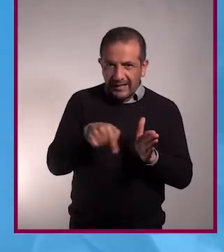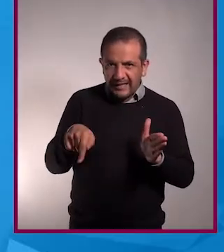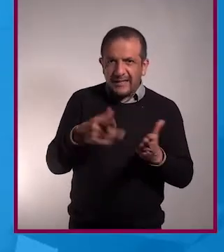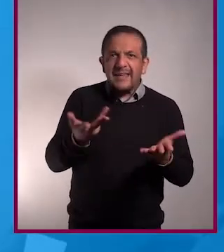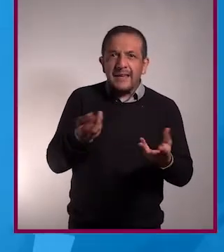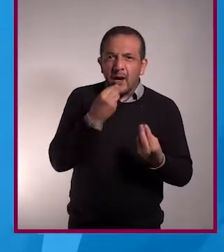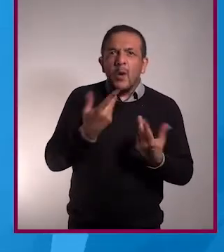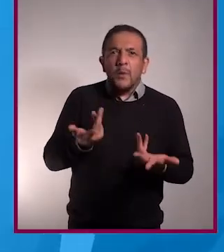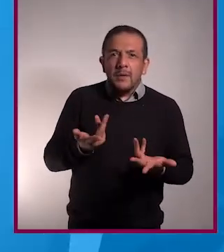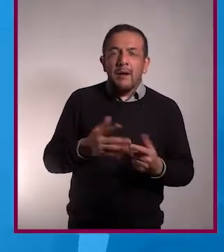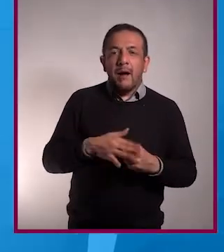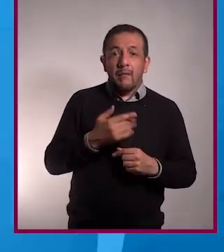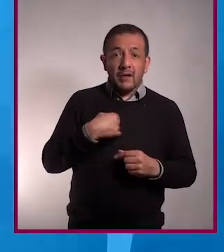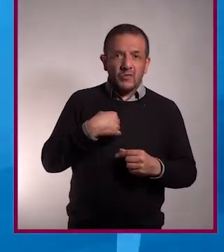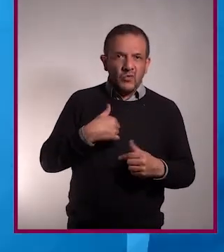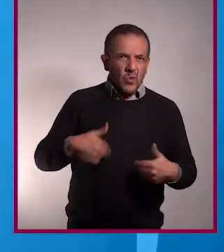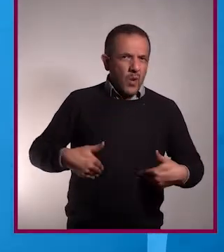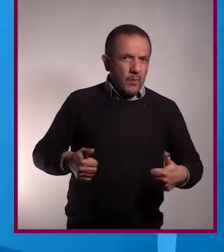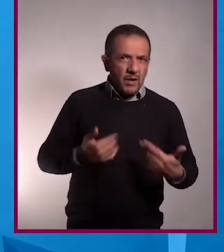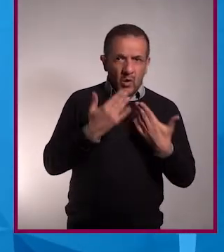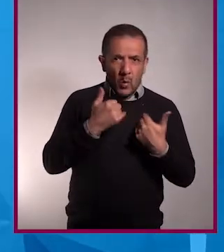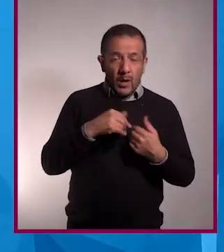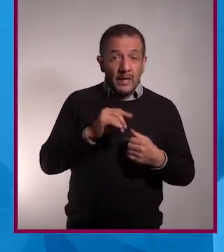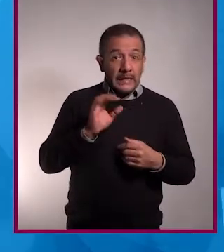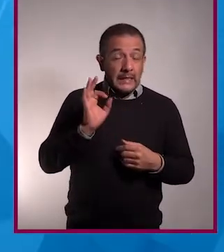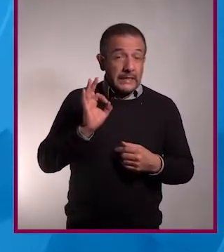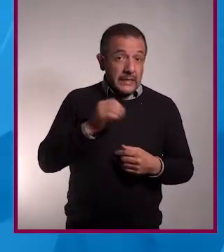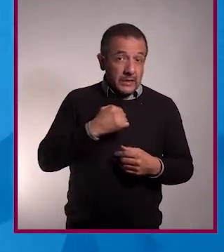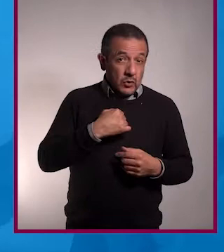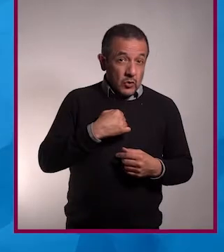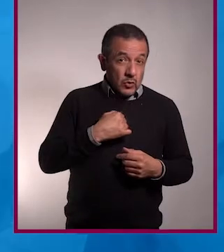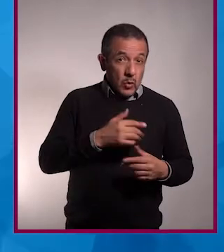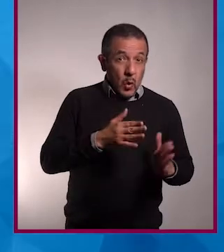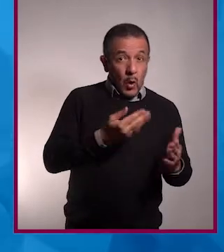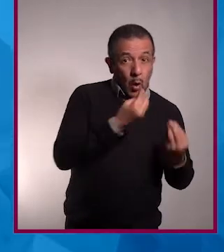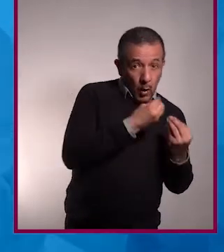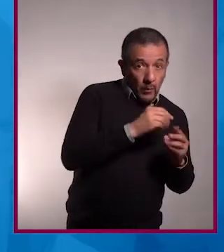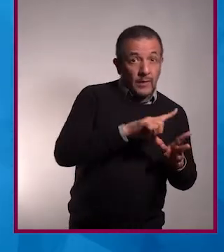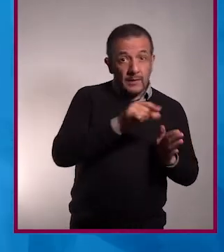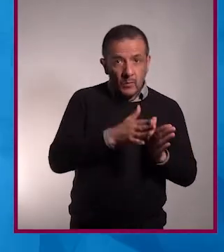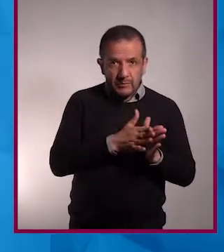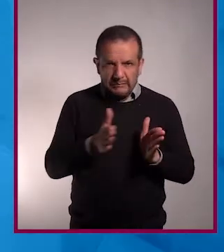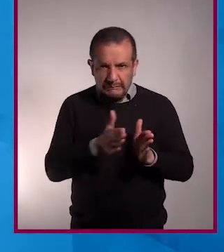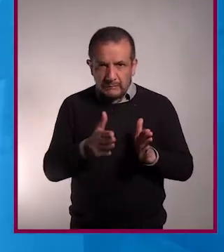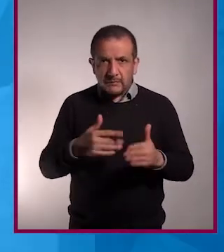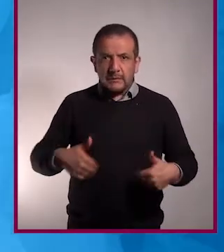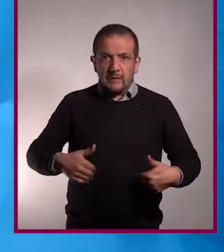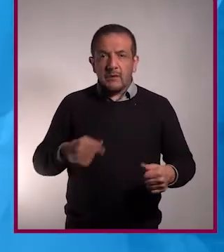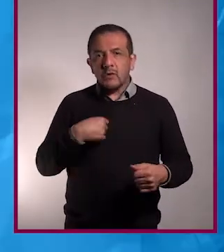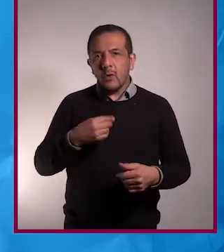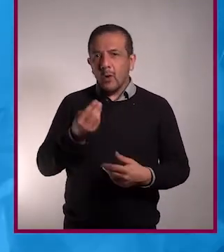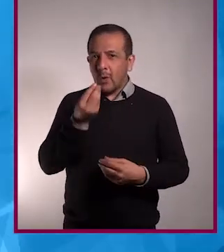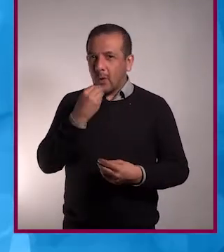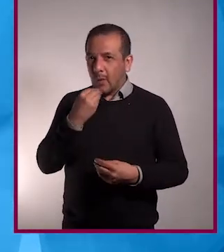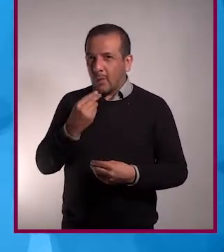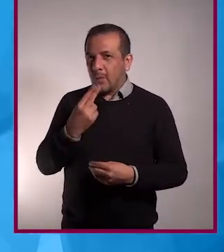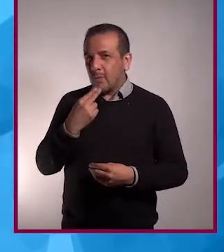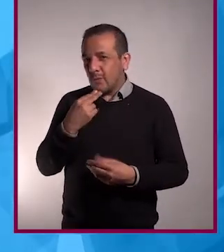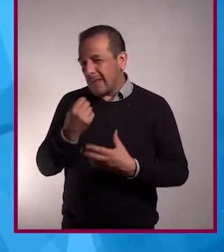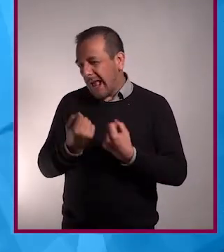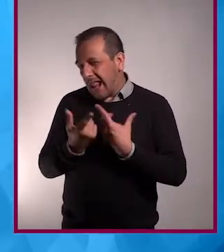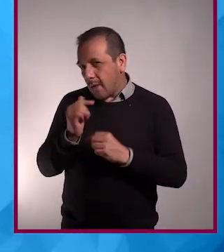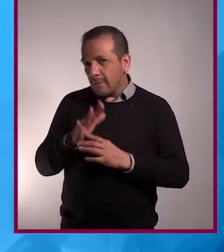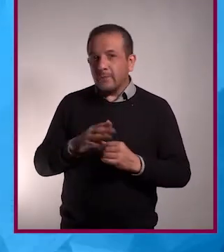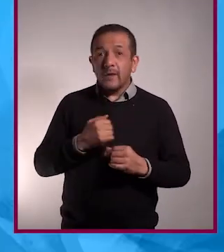comer? No me suele dar hambre entre cada comida, pero si ese fuese el caso, como normalmente algún tipo